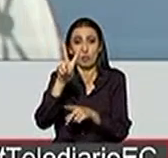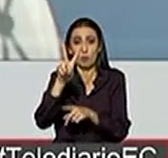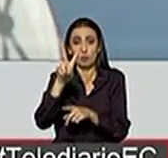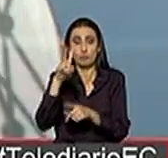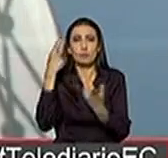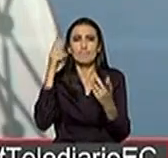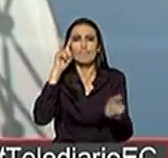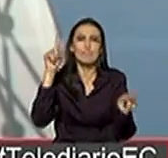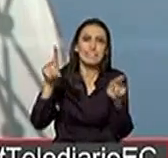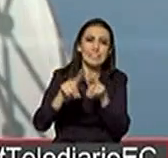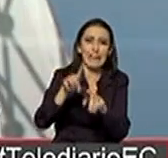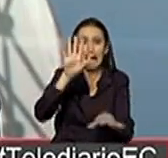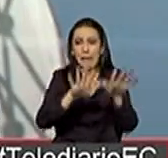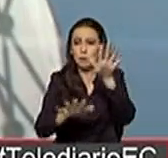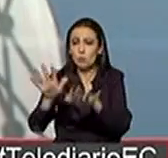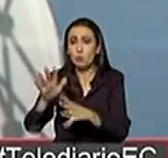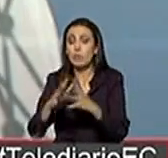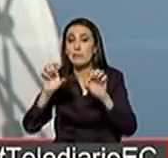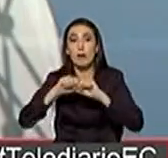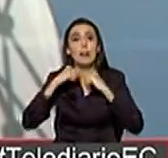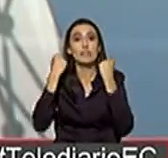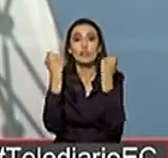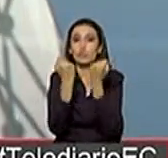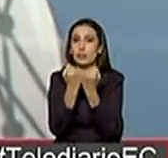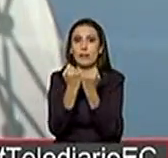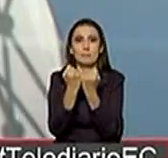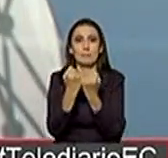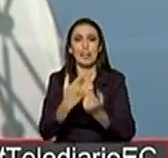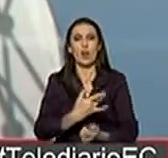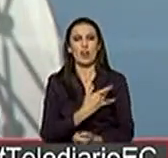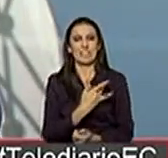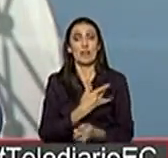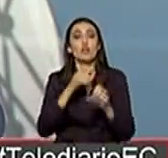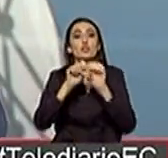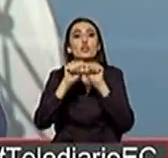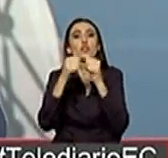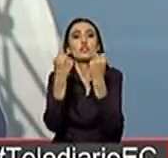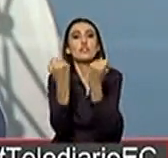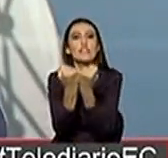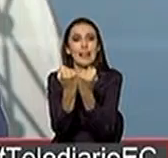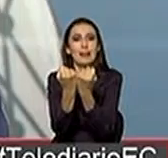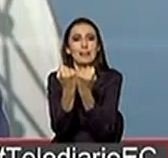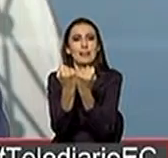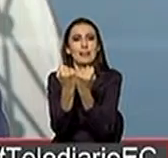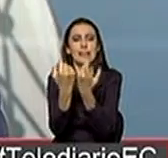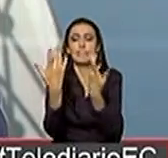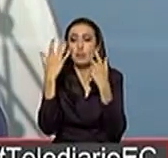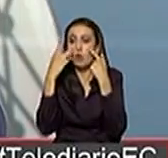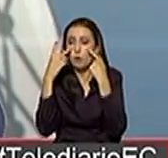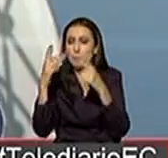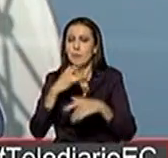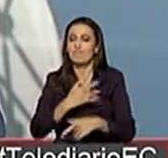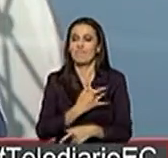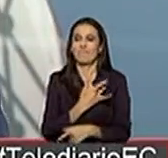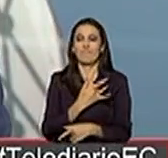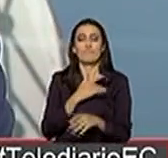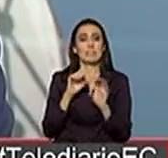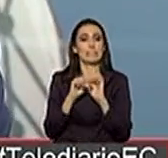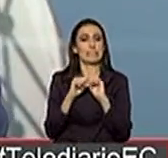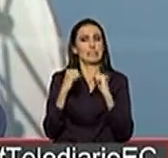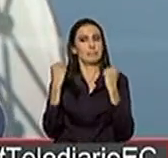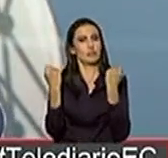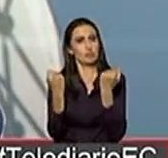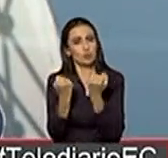y que hay que sanar y este es el gran reto del gobierno actualmente pero también una fractura de orden bastante práctico